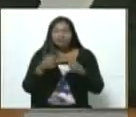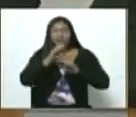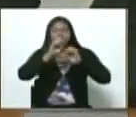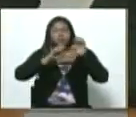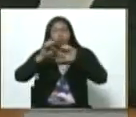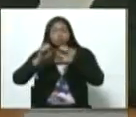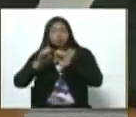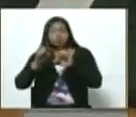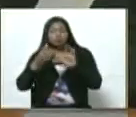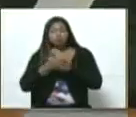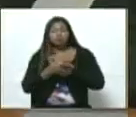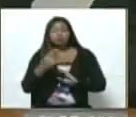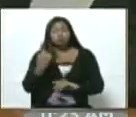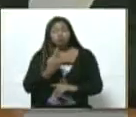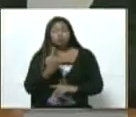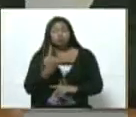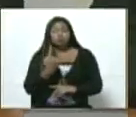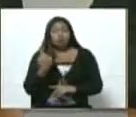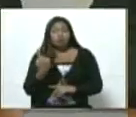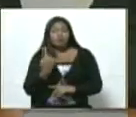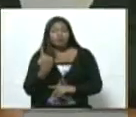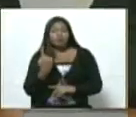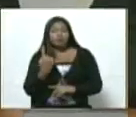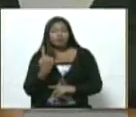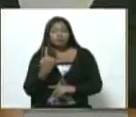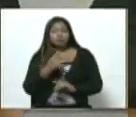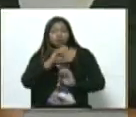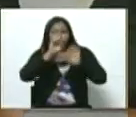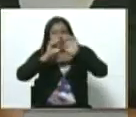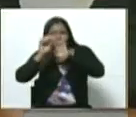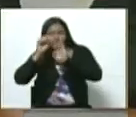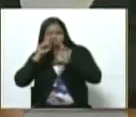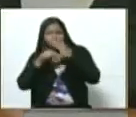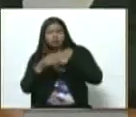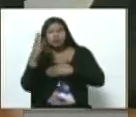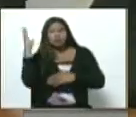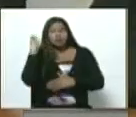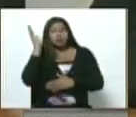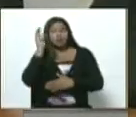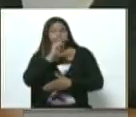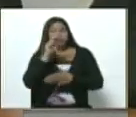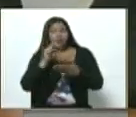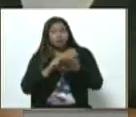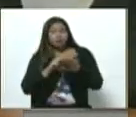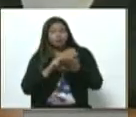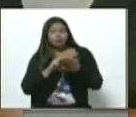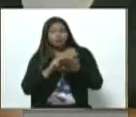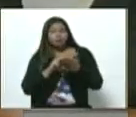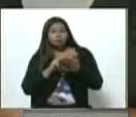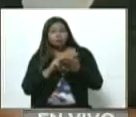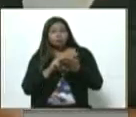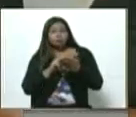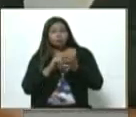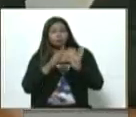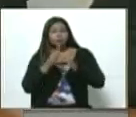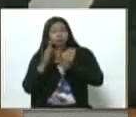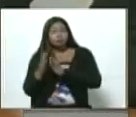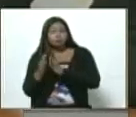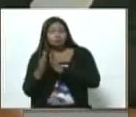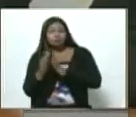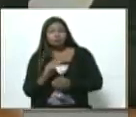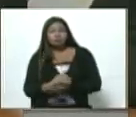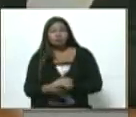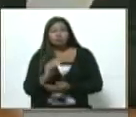evalúa no solo a través del análisis que hace la Asamblea Nacional, sino que se